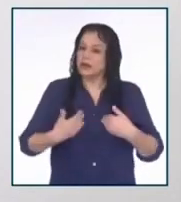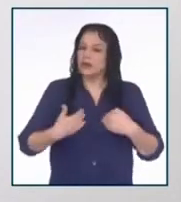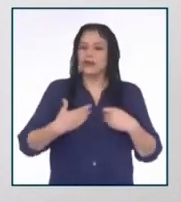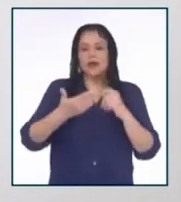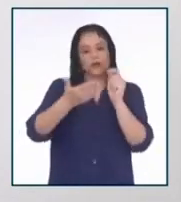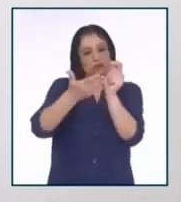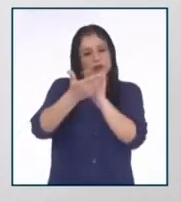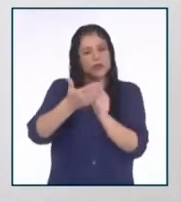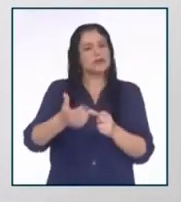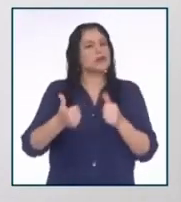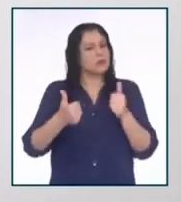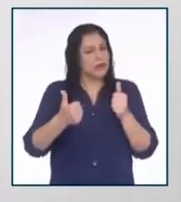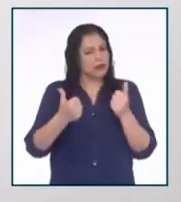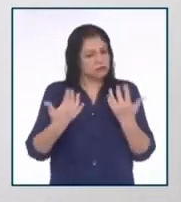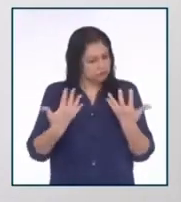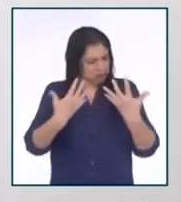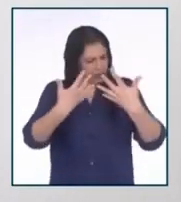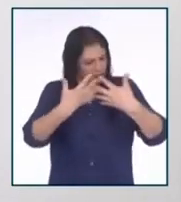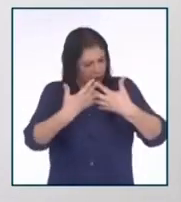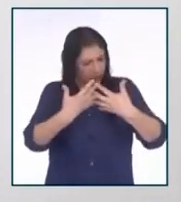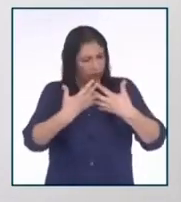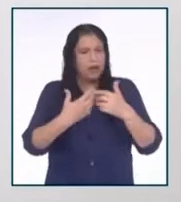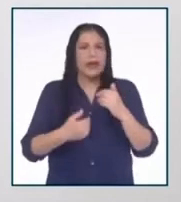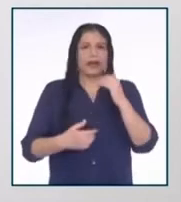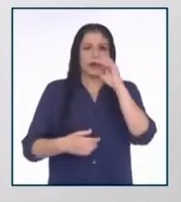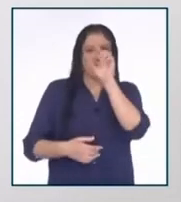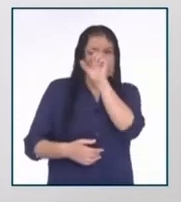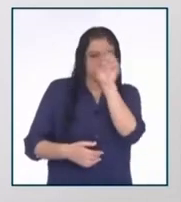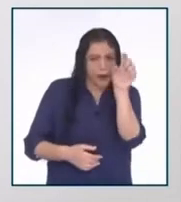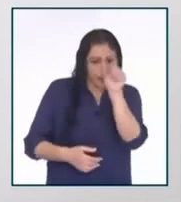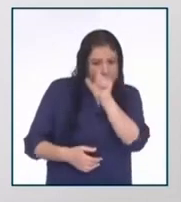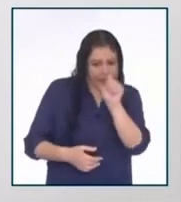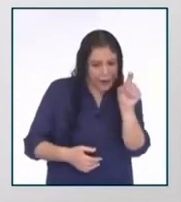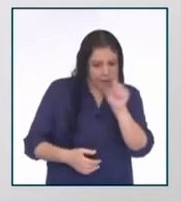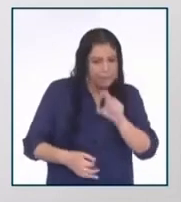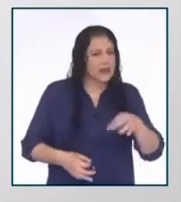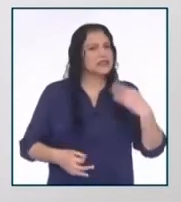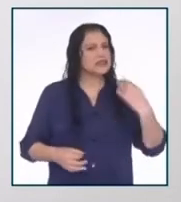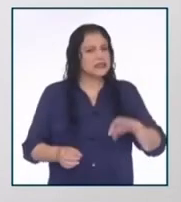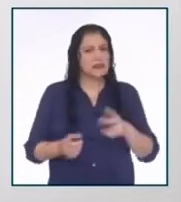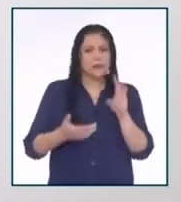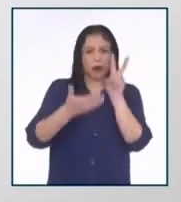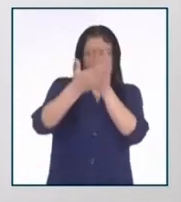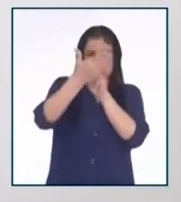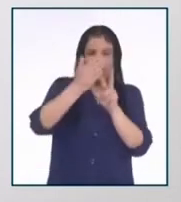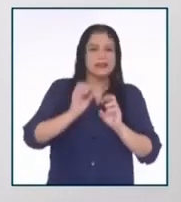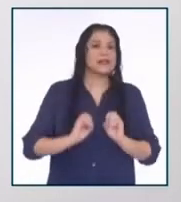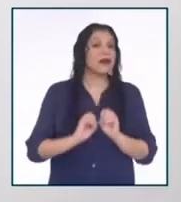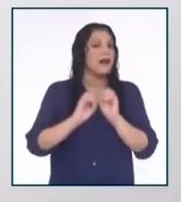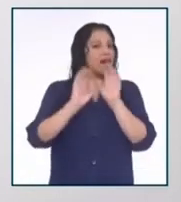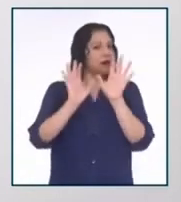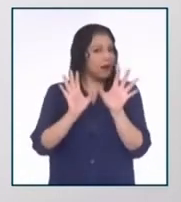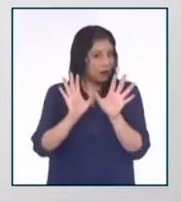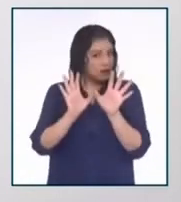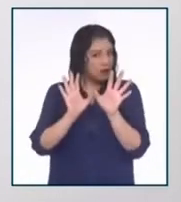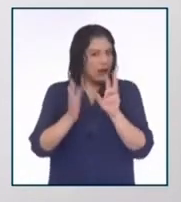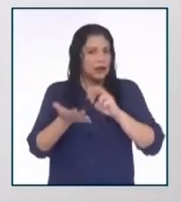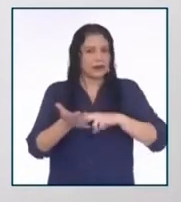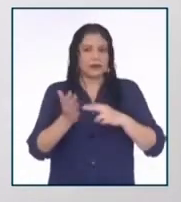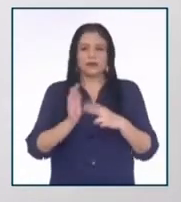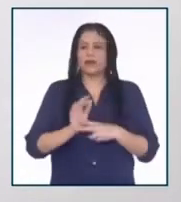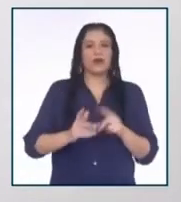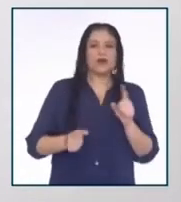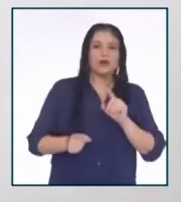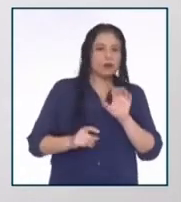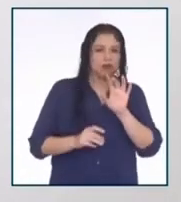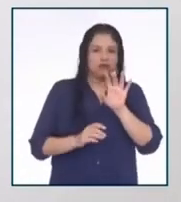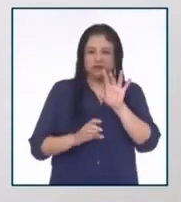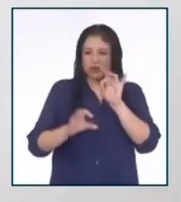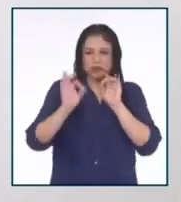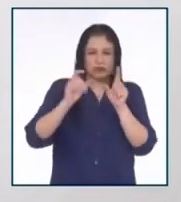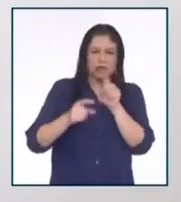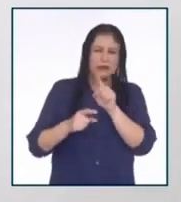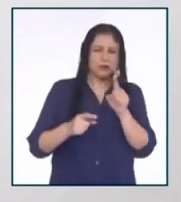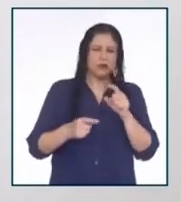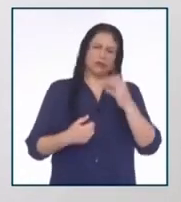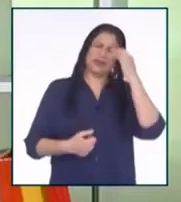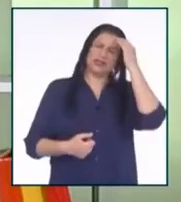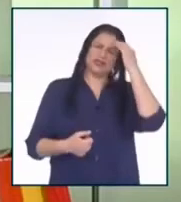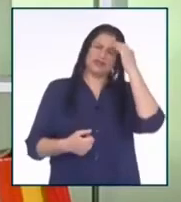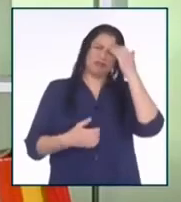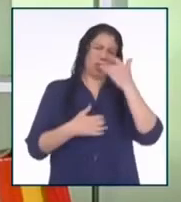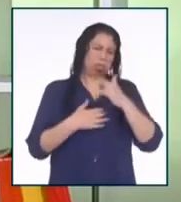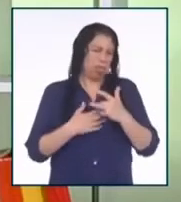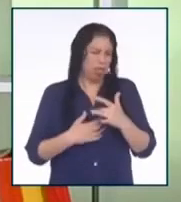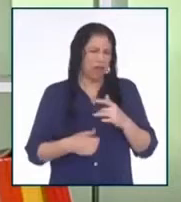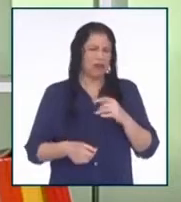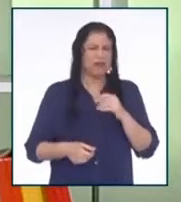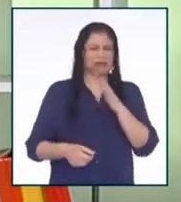bien conectado y hacer que las relaciones siempre queden claras. Es decir, no encontraremos baches de